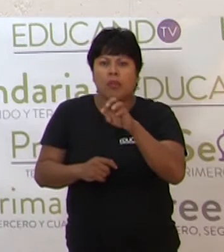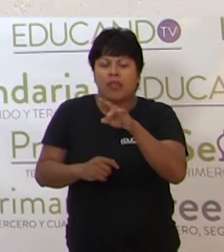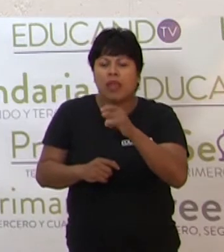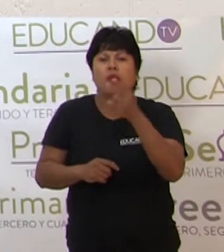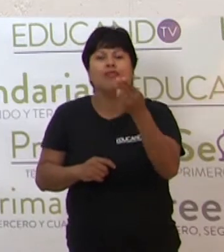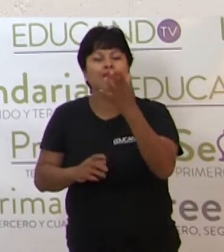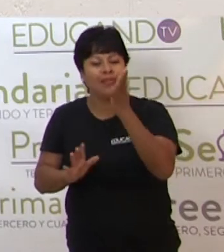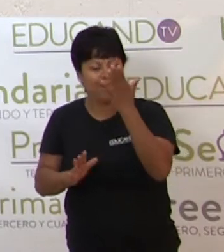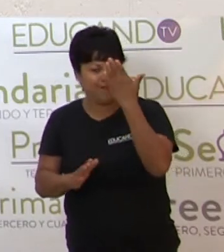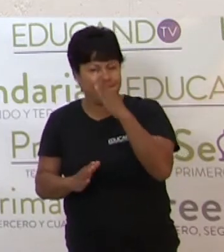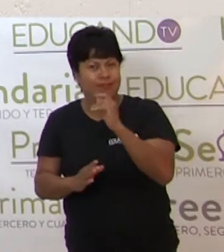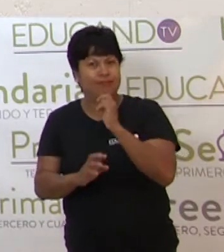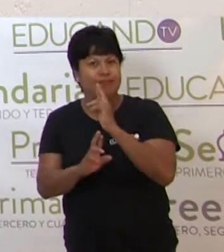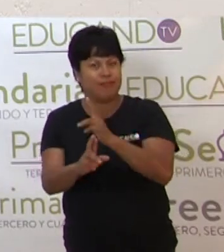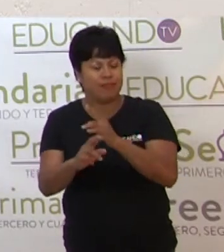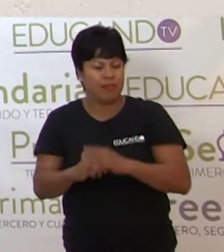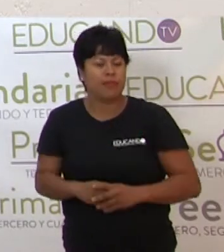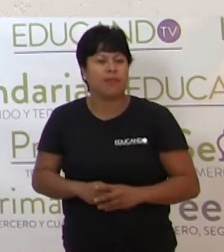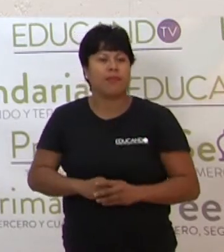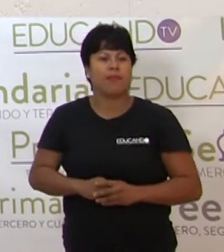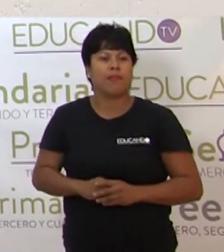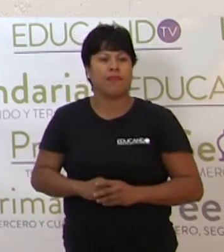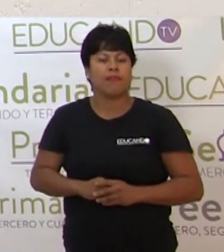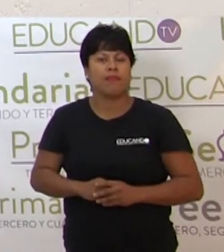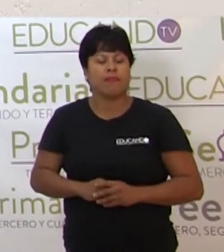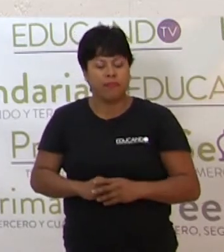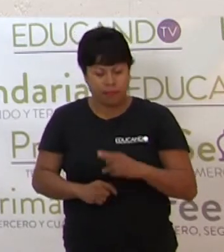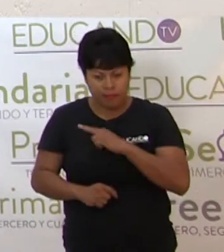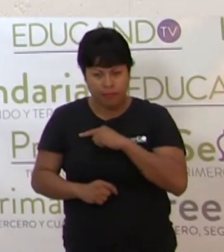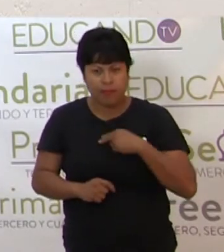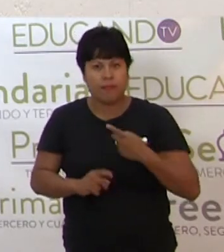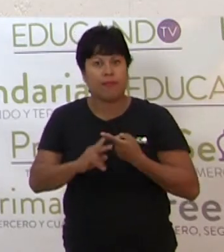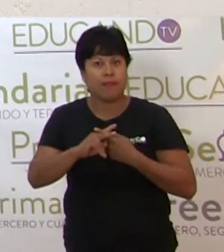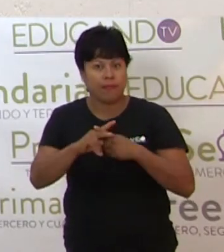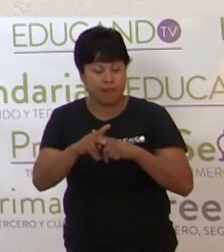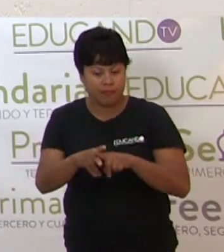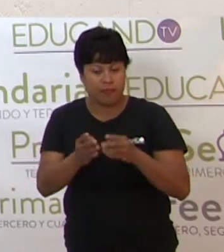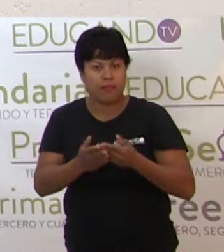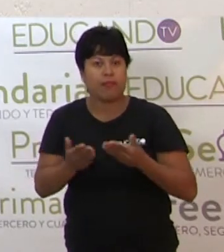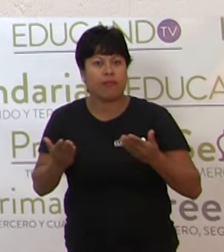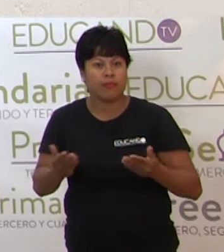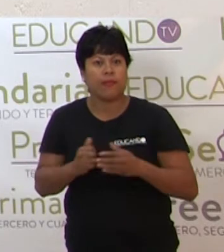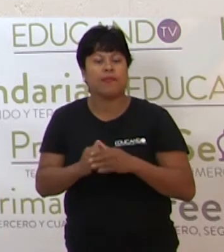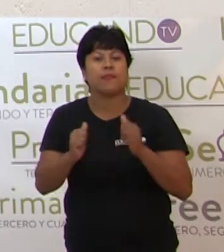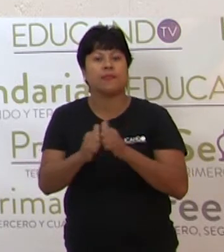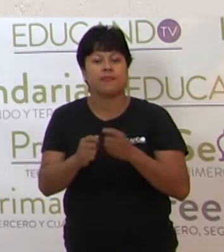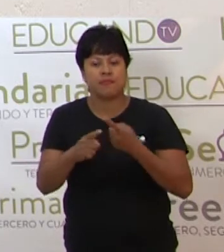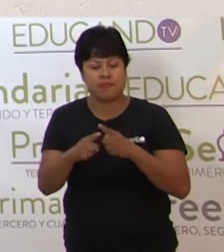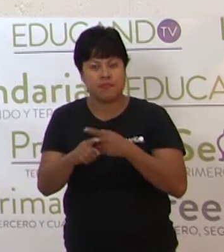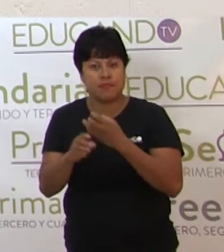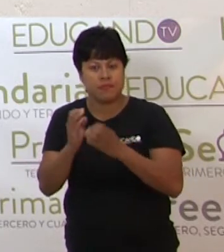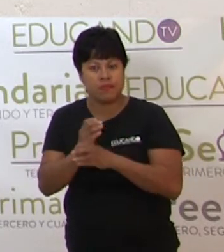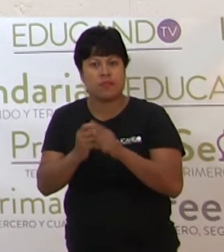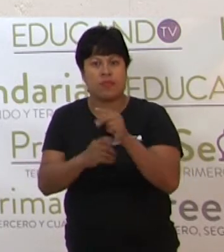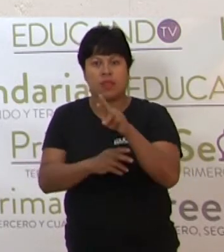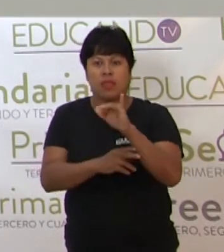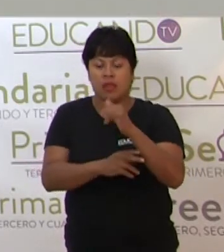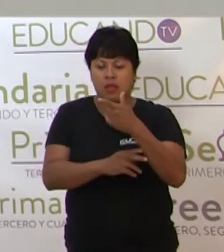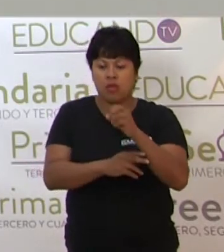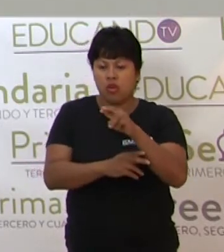van a saber responder. Bueno, vamos a iniciar ahora sí con las funciones